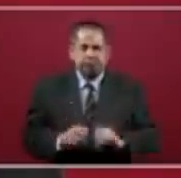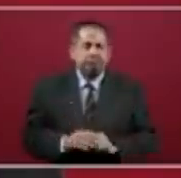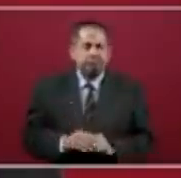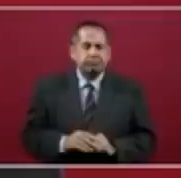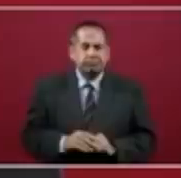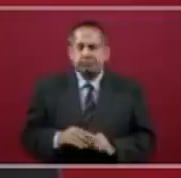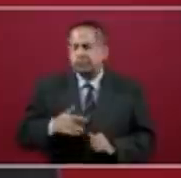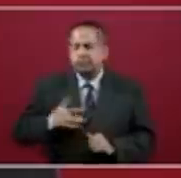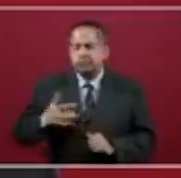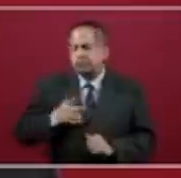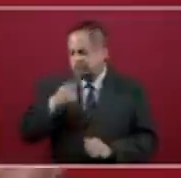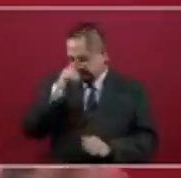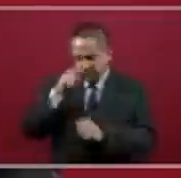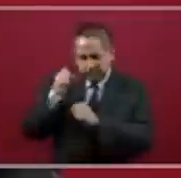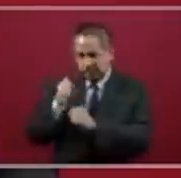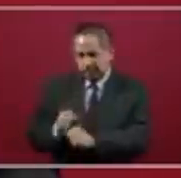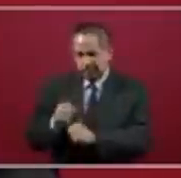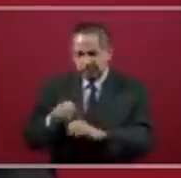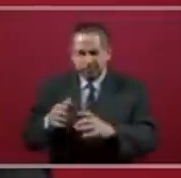estoy seguro que